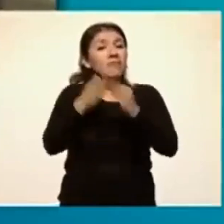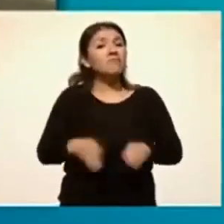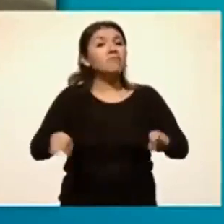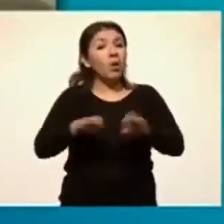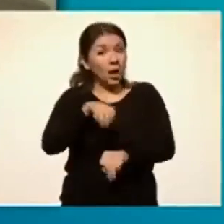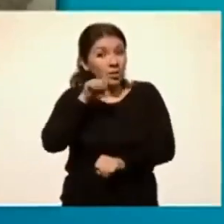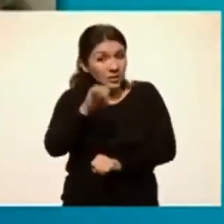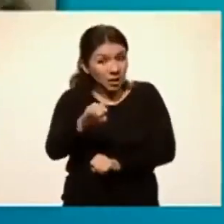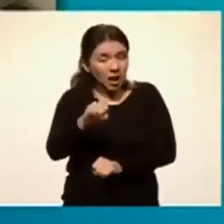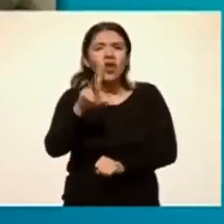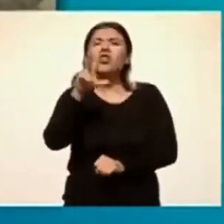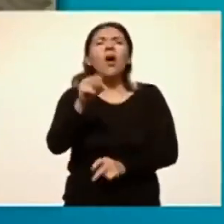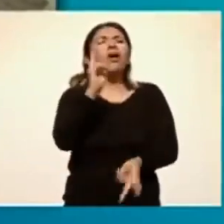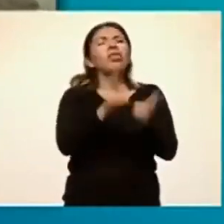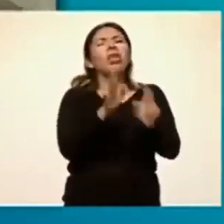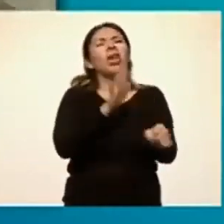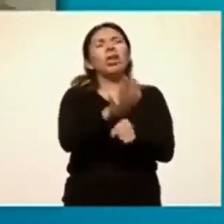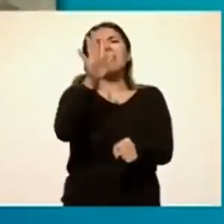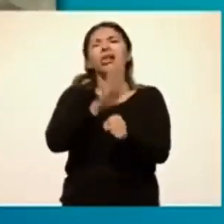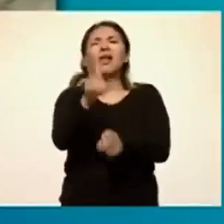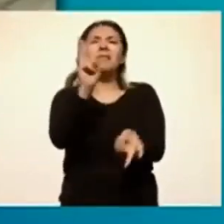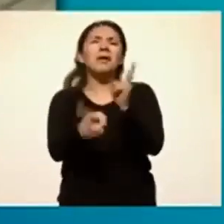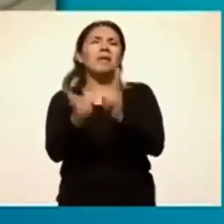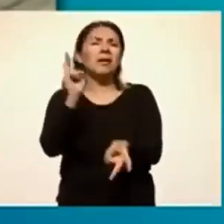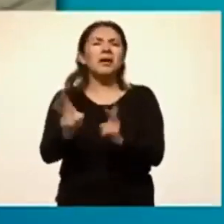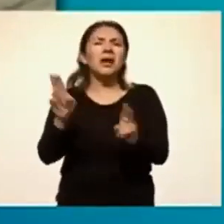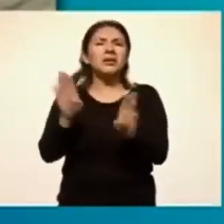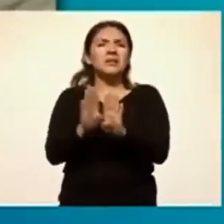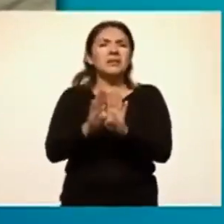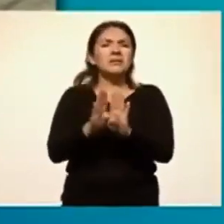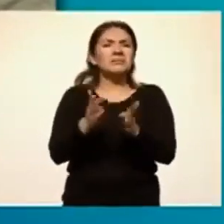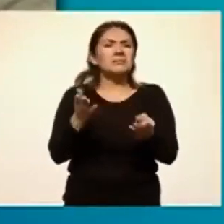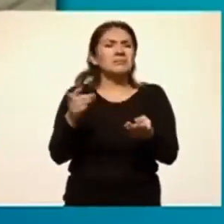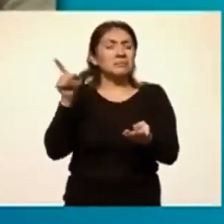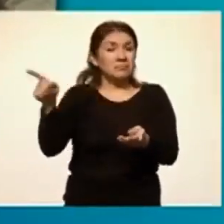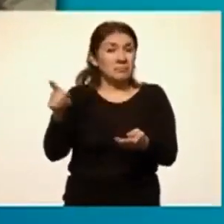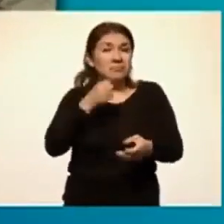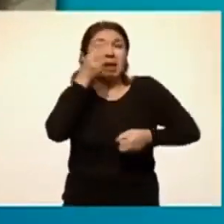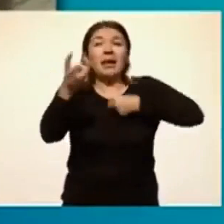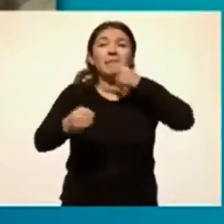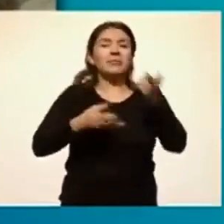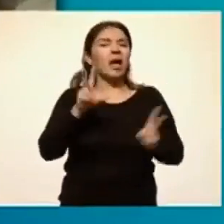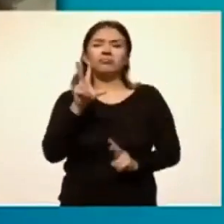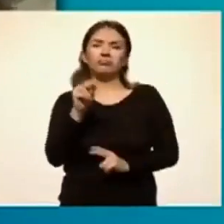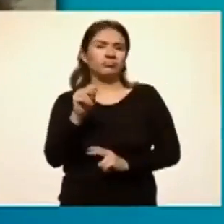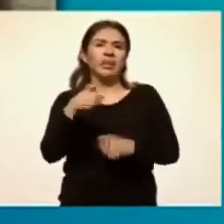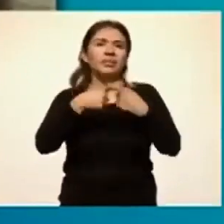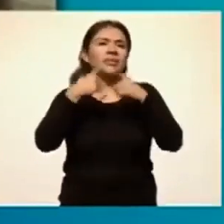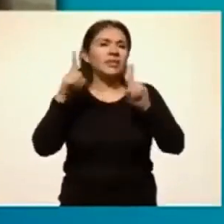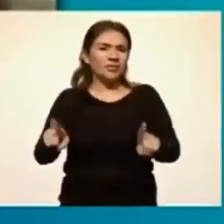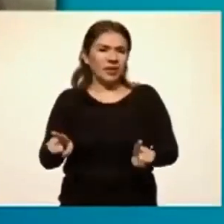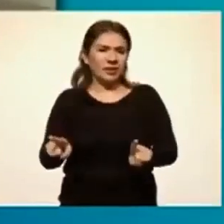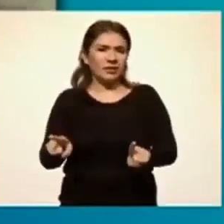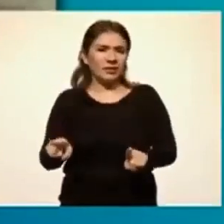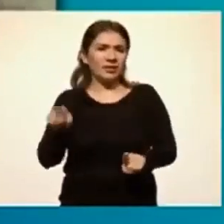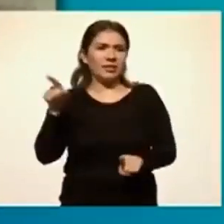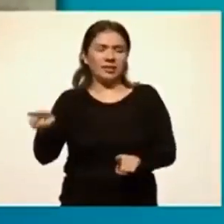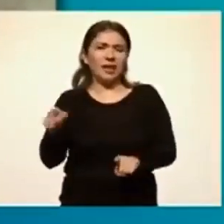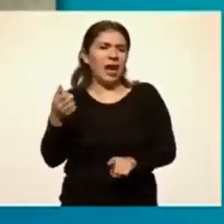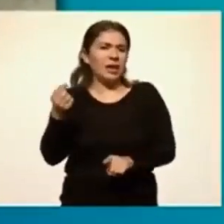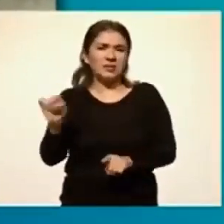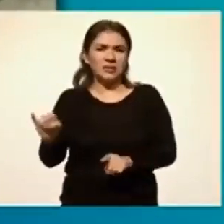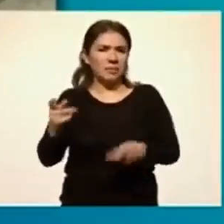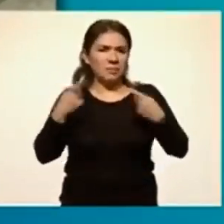emotivamente le importaba. No era platicador, como decíamos hace un momento, no era un dicharachero, no era un, digámoslo en términos